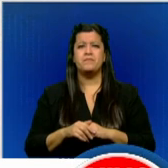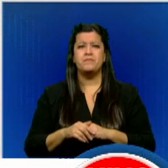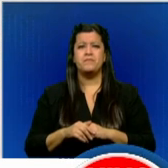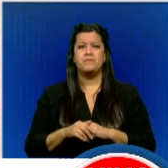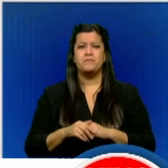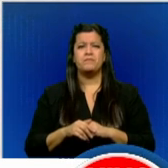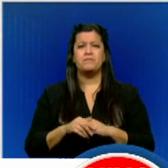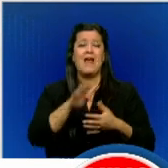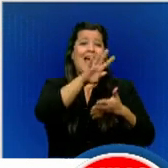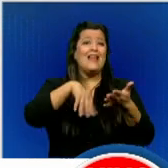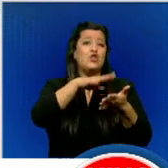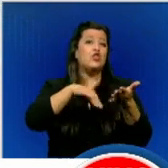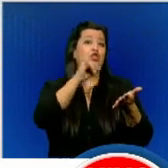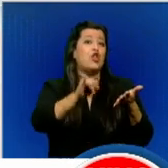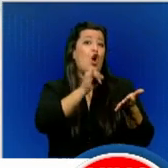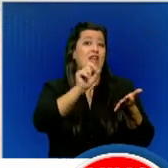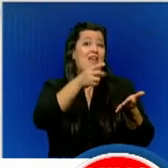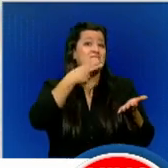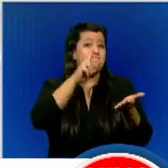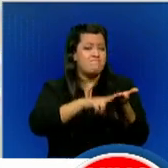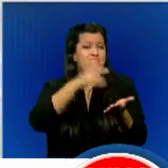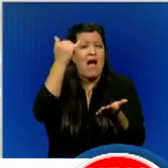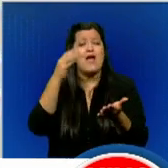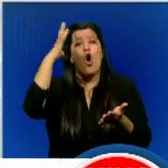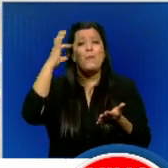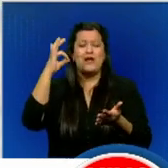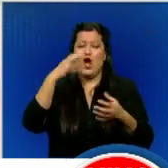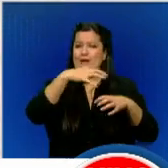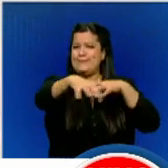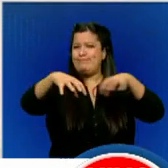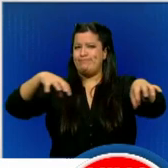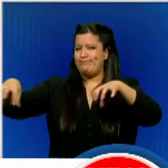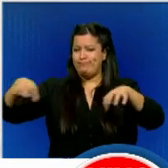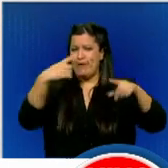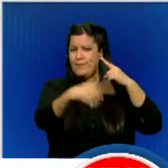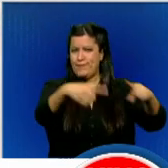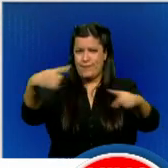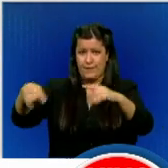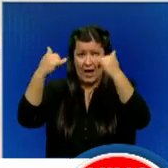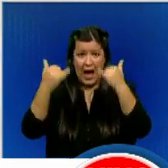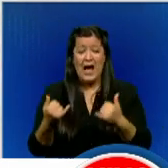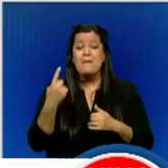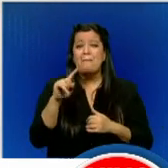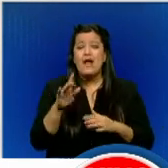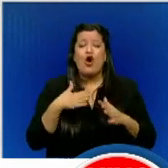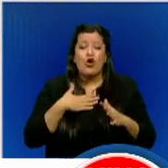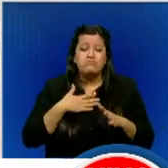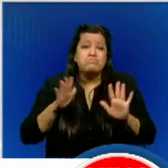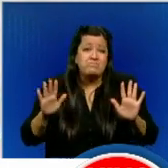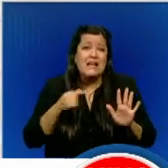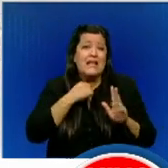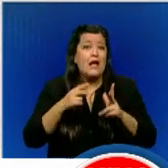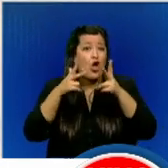a teoría tributarista está dividida en sus opiniones pero sí quiero decir que por lo menos algunos